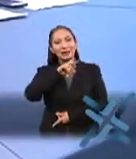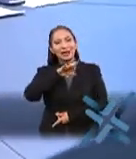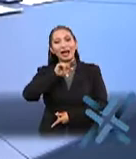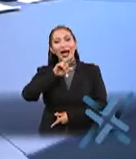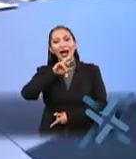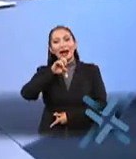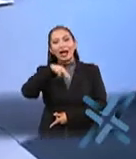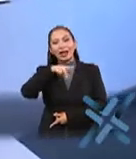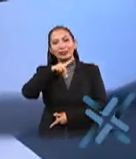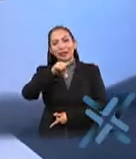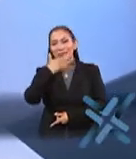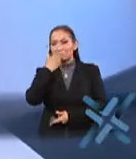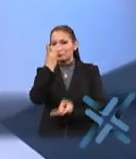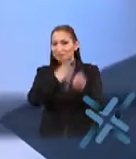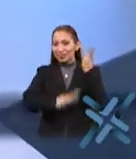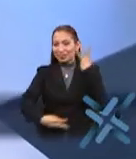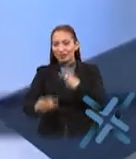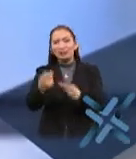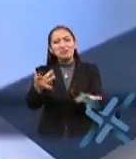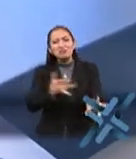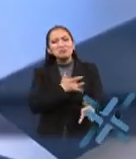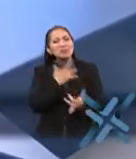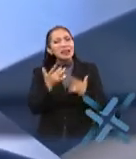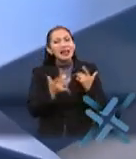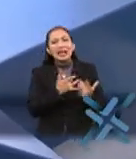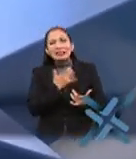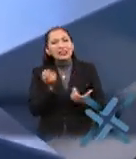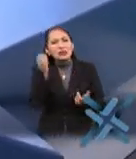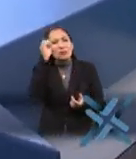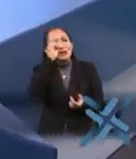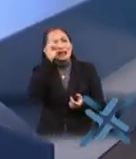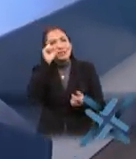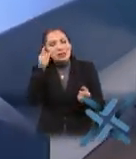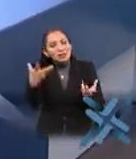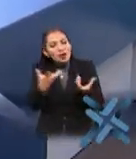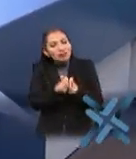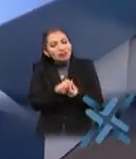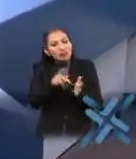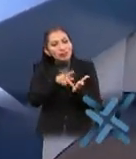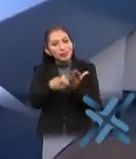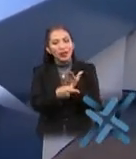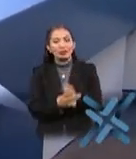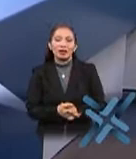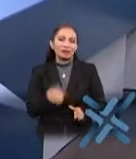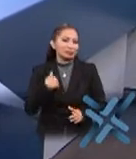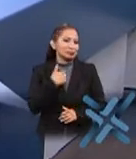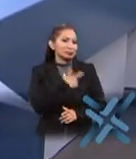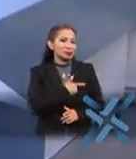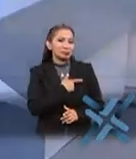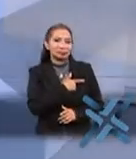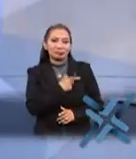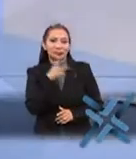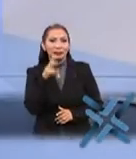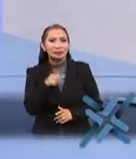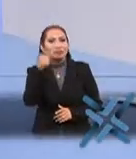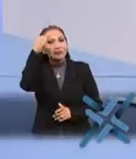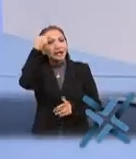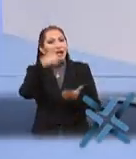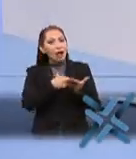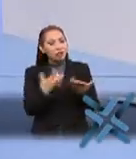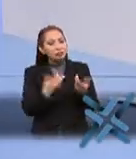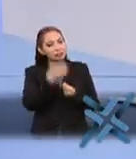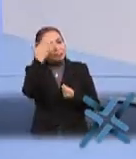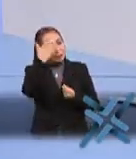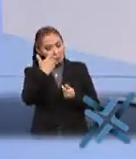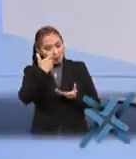estar con nosotros, bienvenido. ¿Cómo te has sentido? ¿Qué opinas de formar parte de este proyecto? Bueno, me gusta mucho. Yo creo que pues somos lo